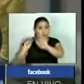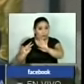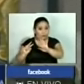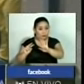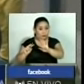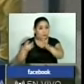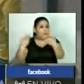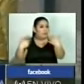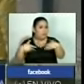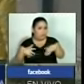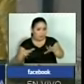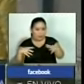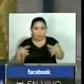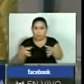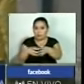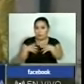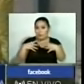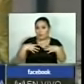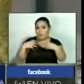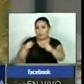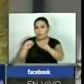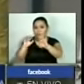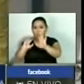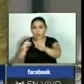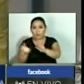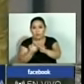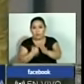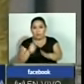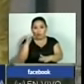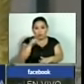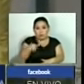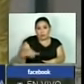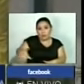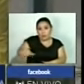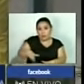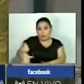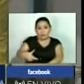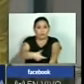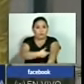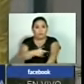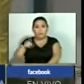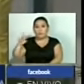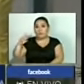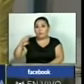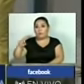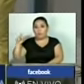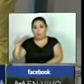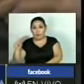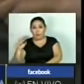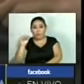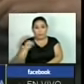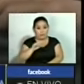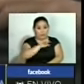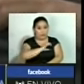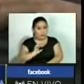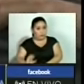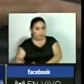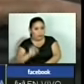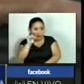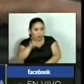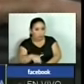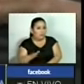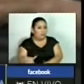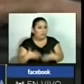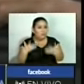total, 10 personas se han recuperado de la enfermedad en este centro médico y a nivel nacional, desde que se detectó la